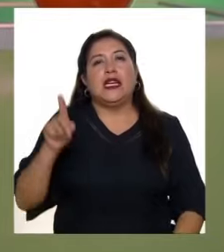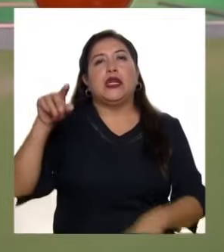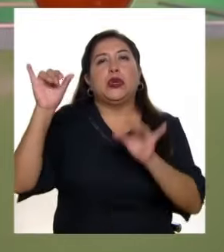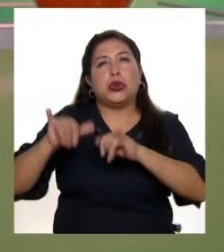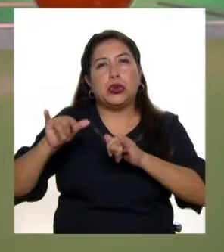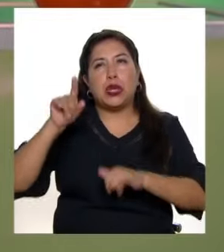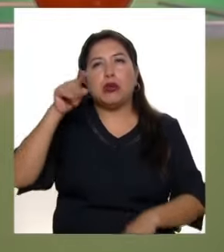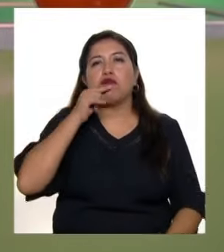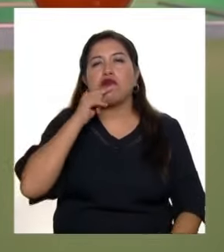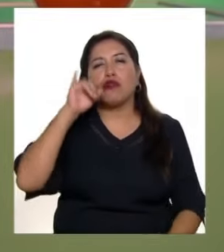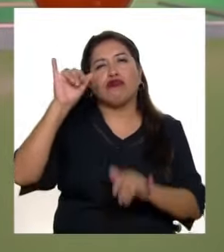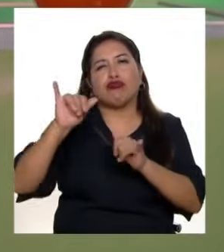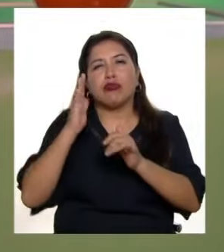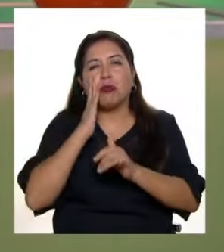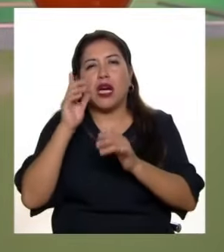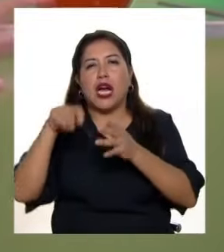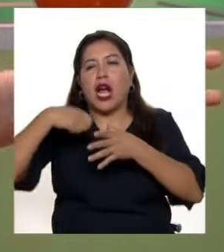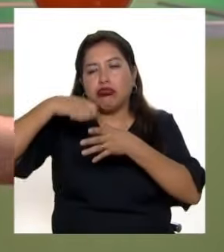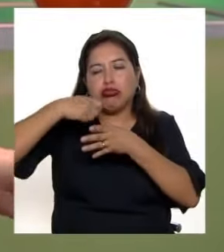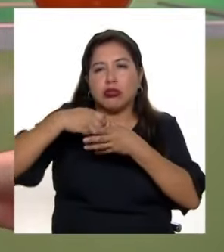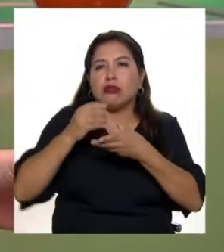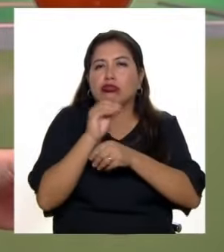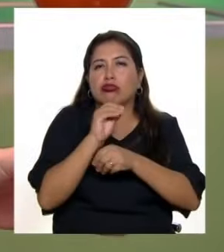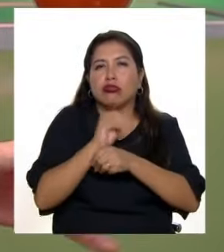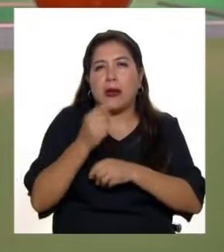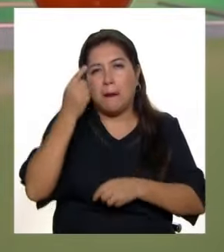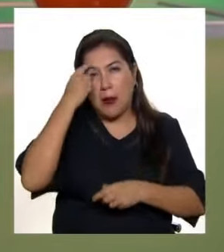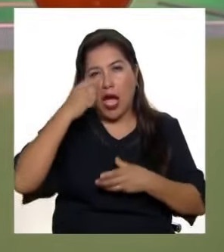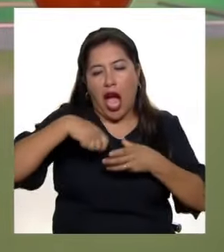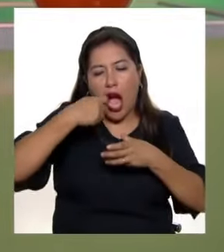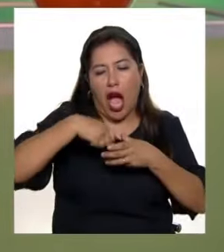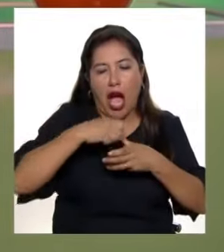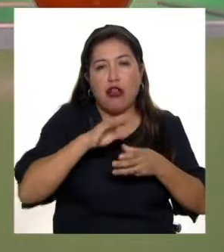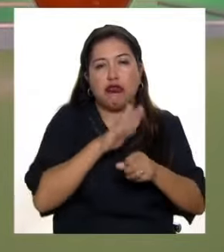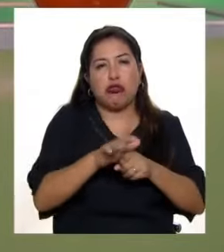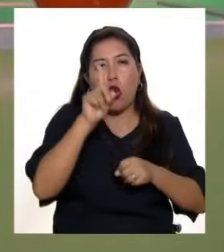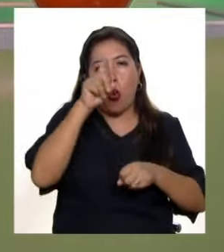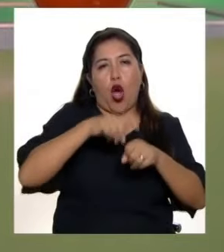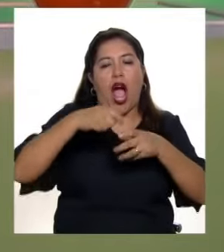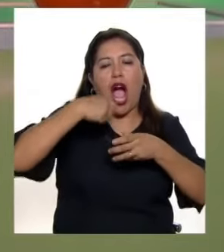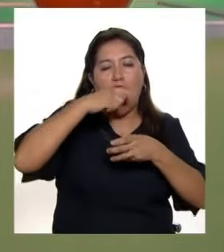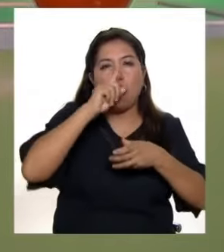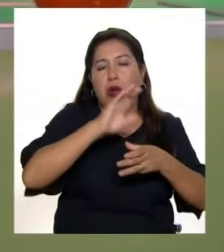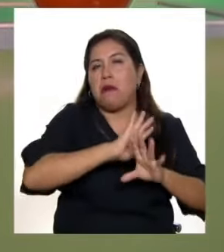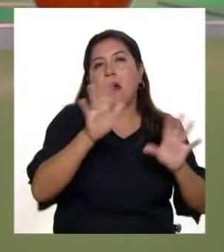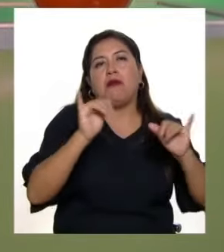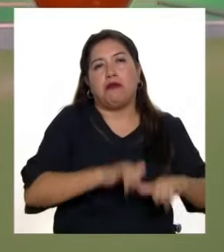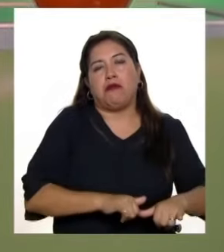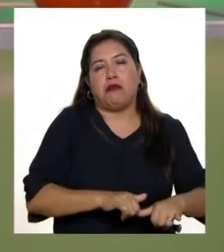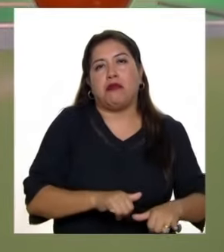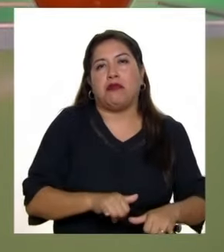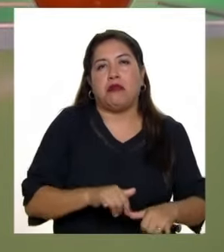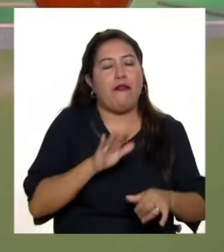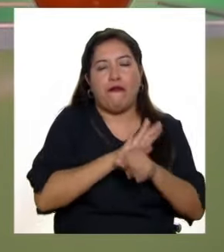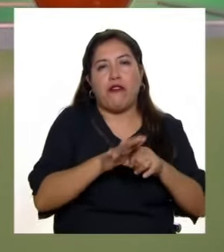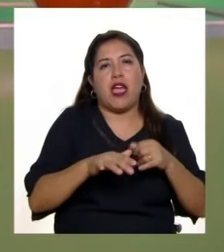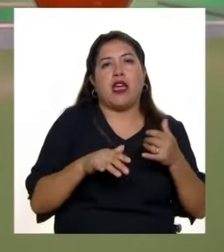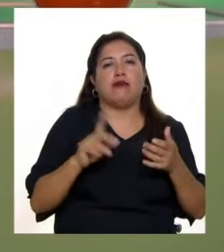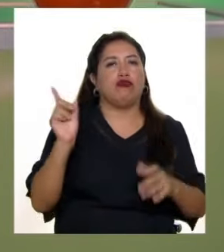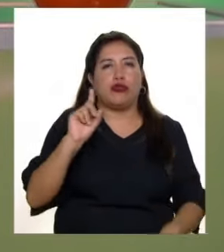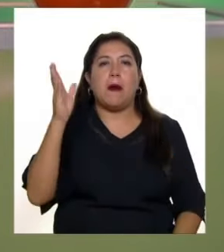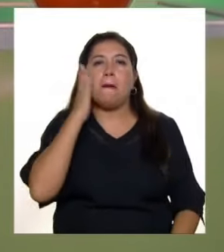Porque sí, uno a veces con una comida cree que va a estar todo el día bien. No. Entonces, mi mamá está ahí como si yo tuviera 5 años y me dice, ya, tu desayuno